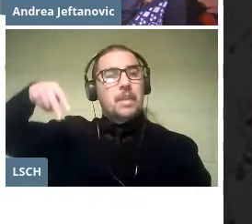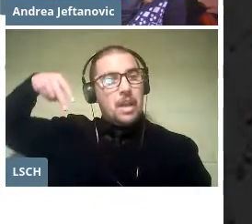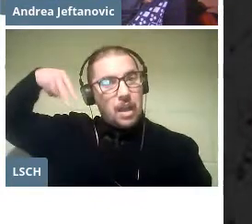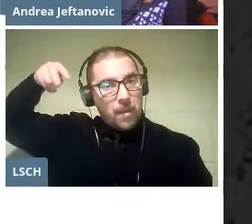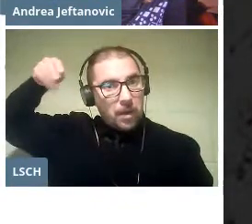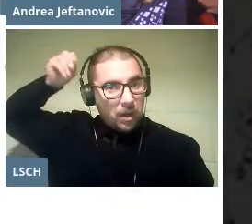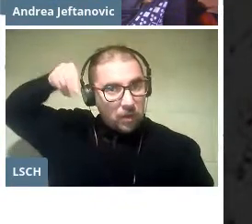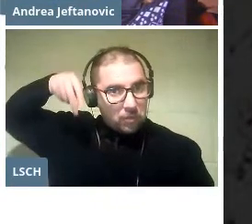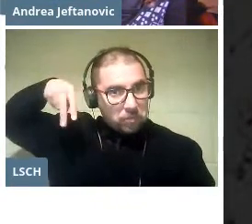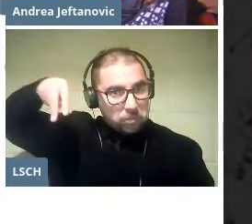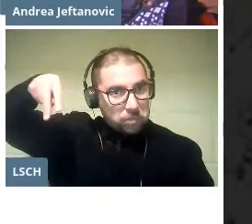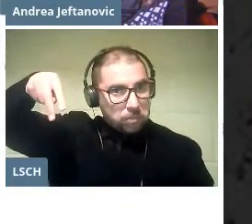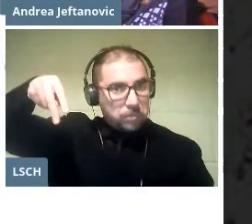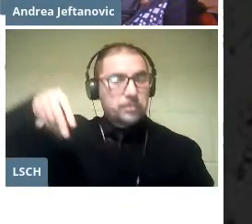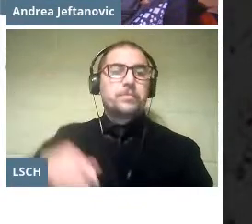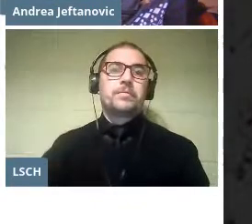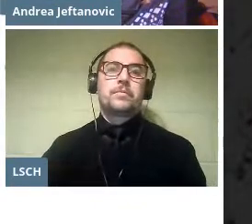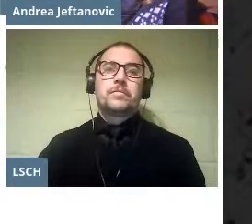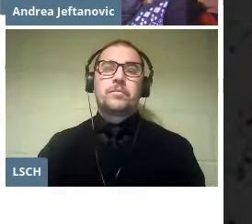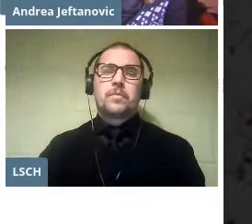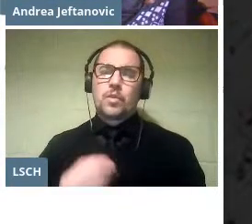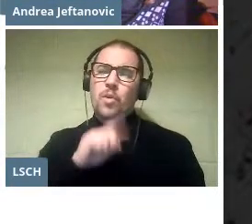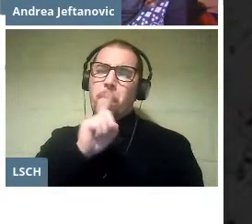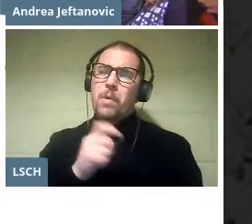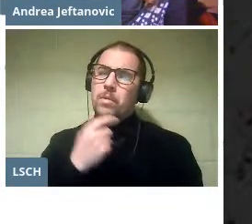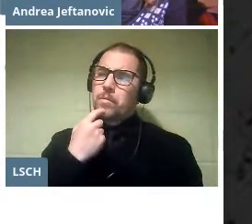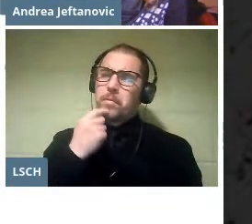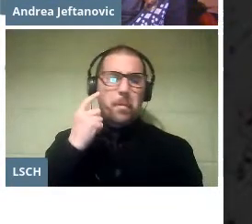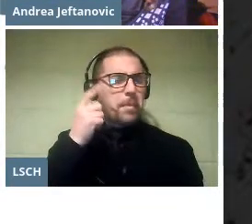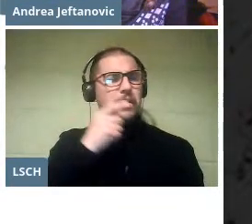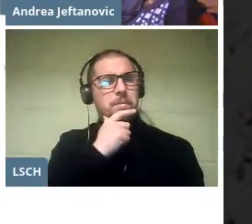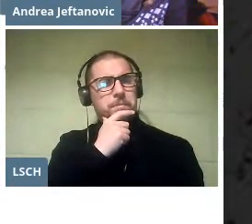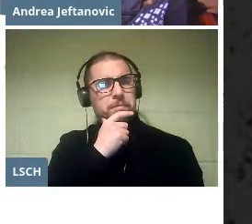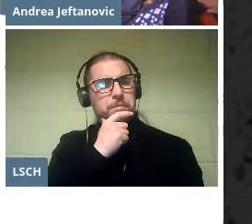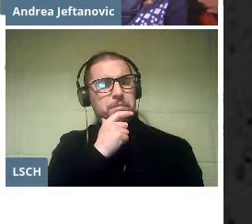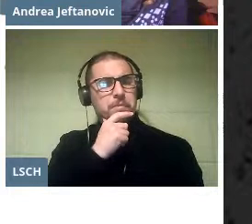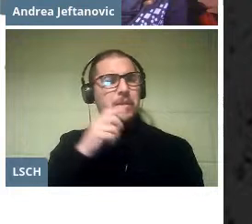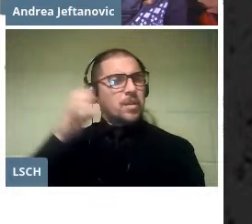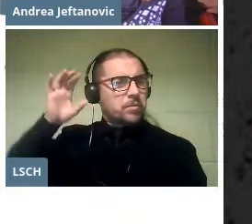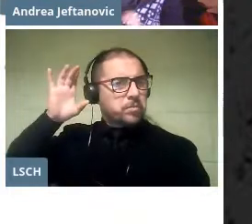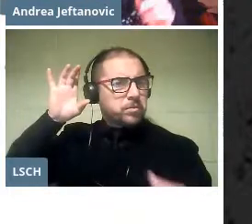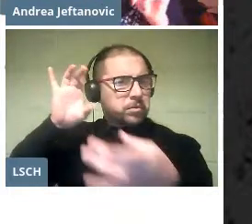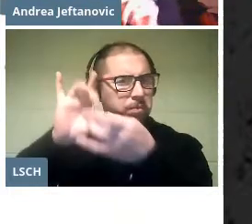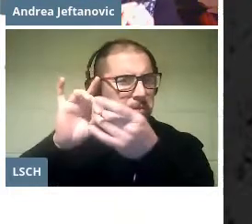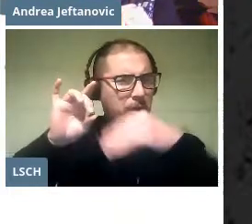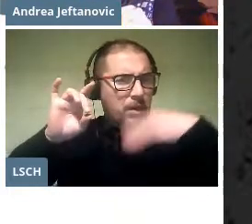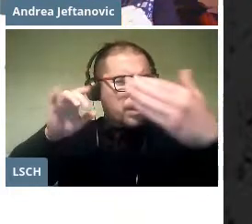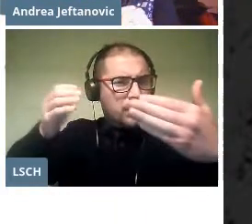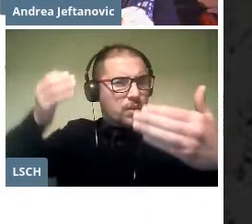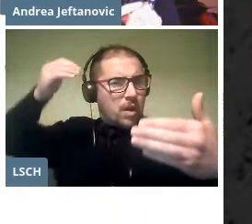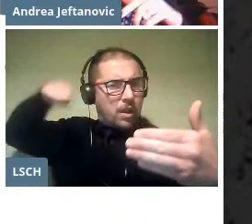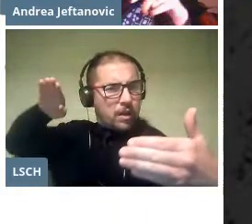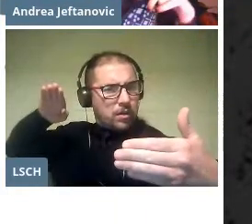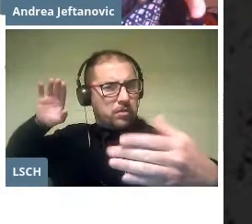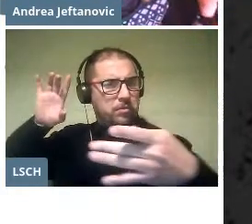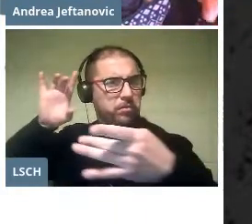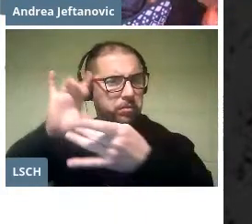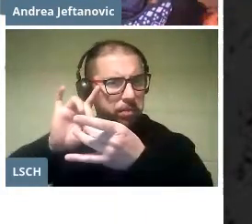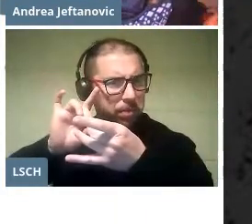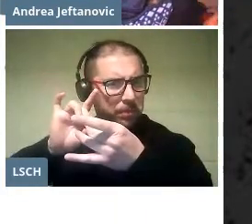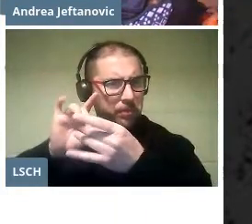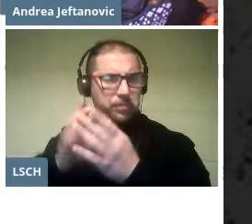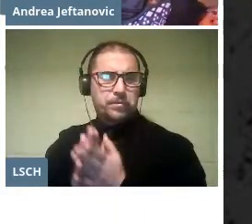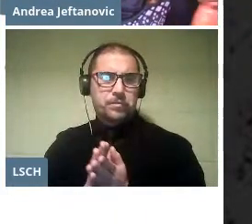explorarlo. Me pregunto por ese juego de correspondencias, ese afuera que devela un